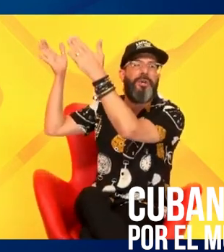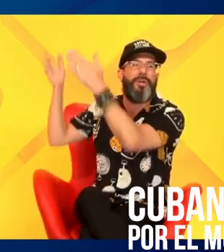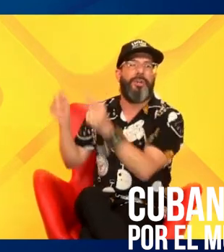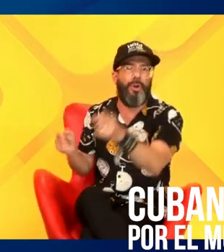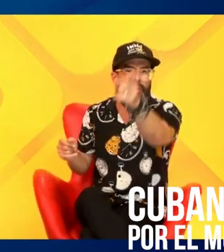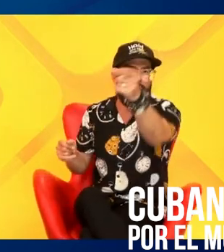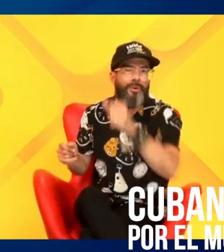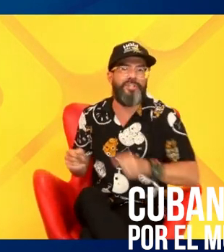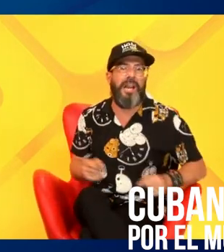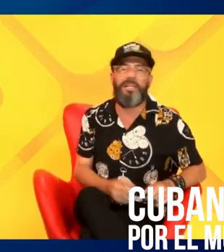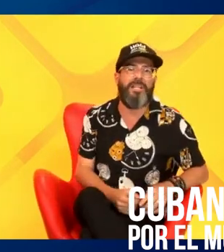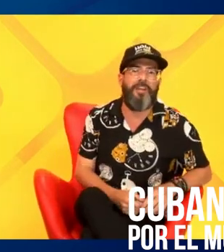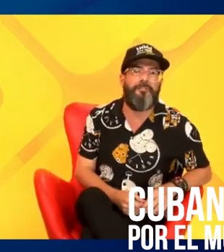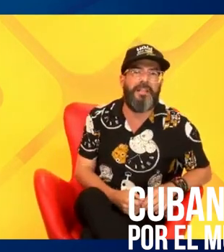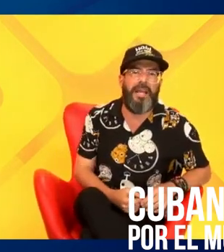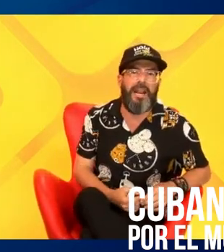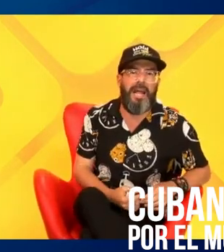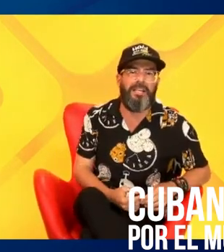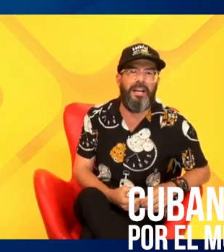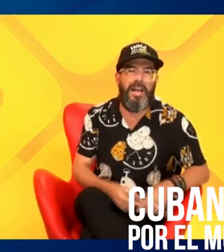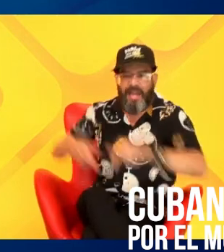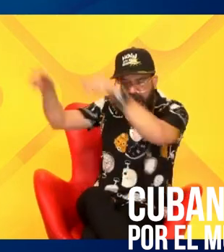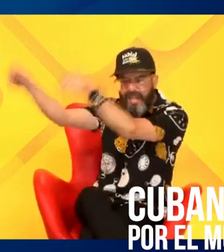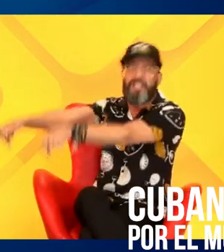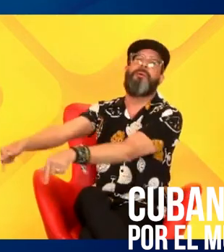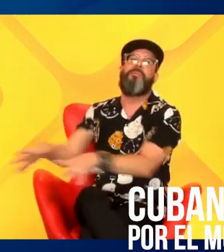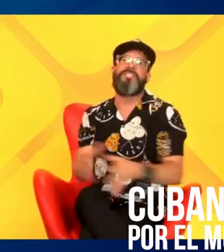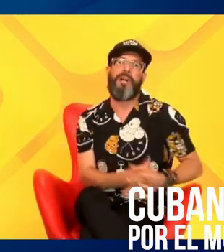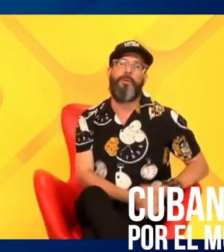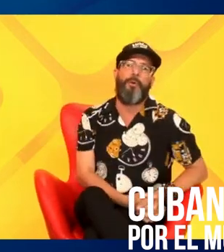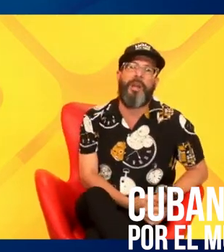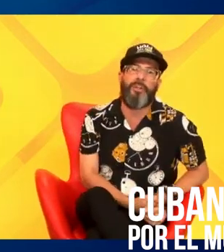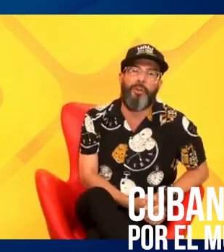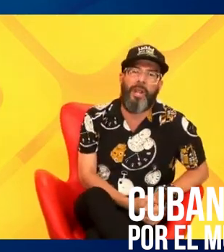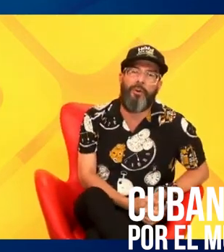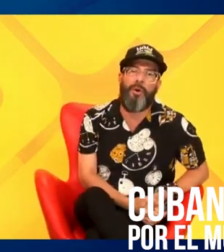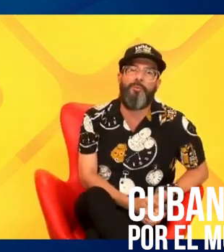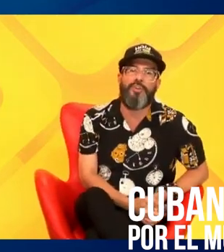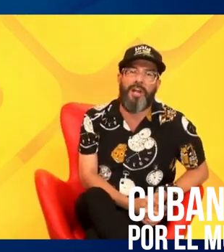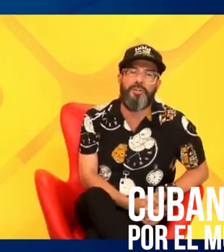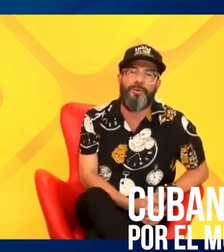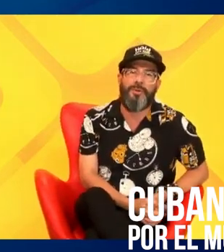muchacho, donde tú no saliste a defender a nadie ni nada, ahí te vamos a hacer el monumento donde cayó el muchacho.